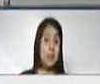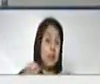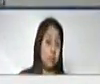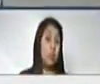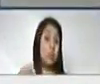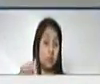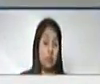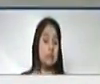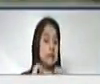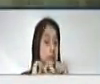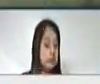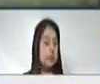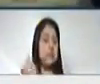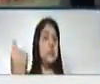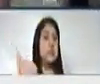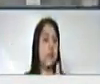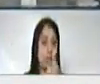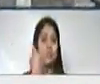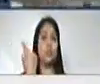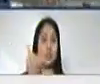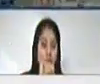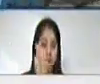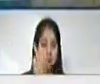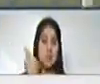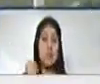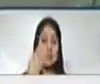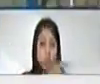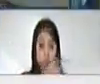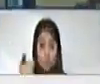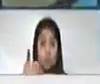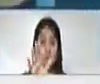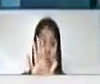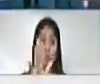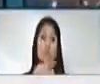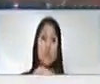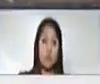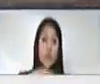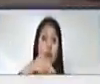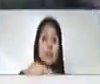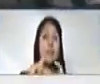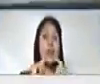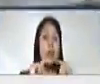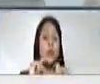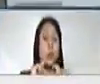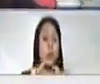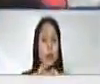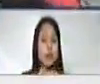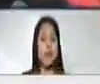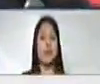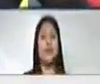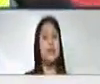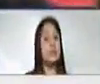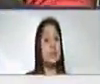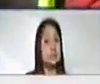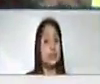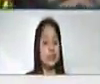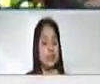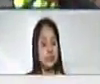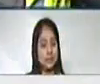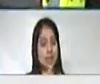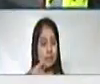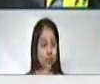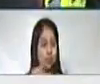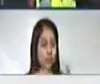vacunación. Lento el proceso realmente de lo que se ha tenido en cuanto al traslado de las dosis de las vacunas a suelo guatemalteco. Sin